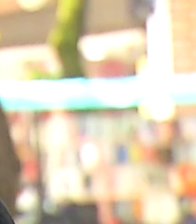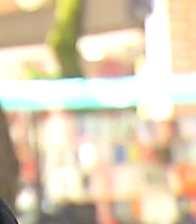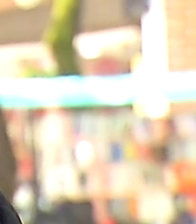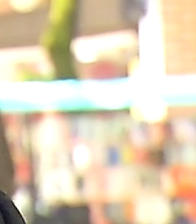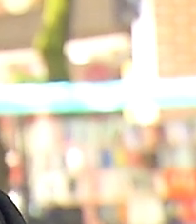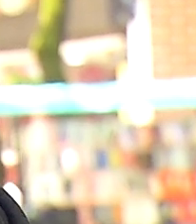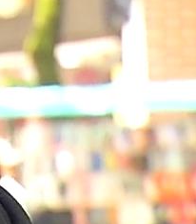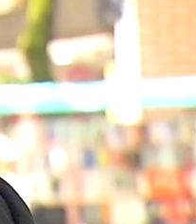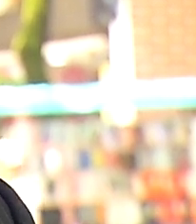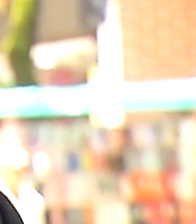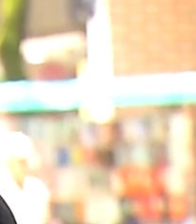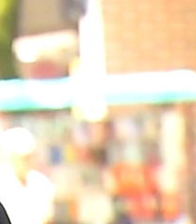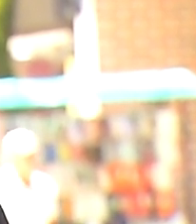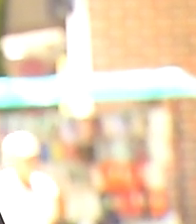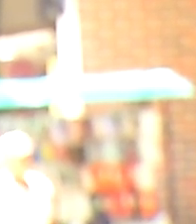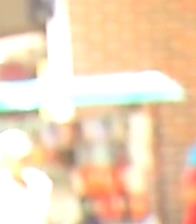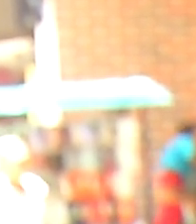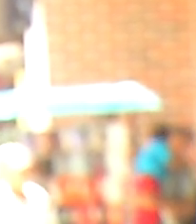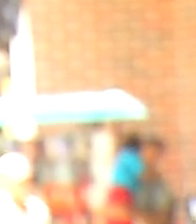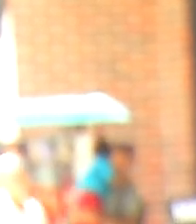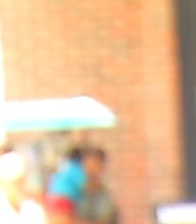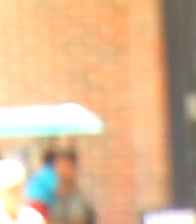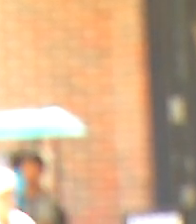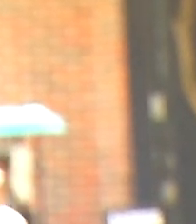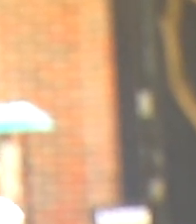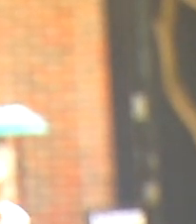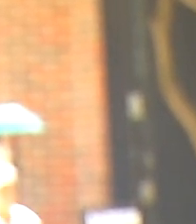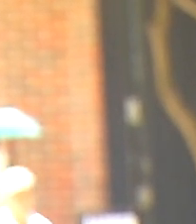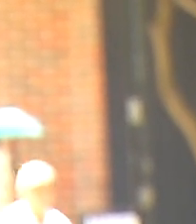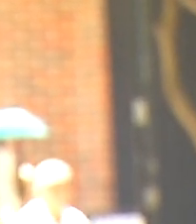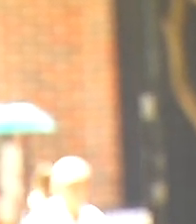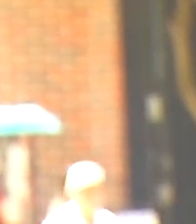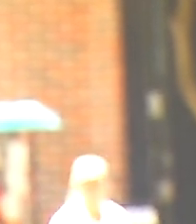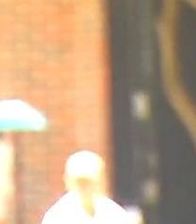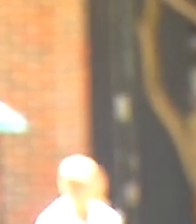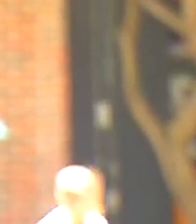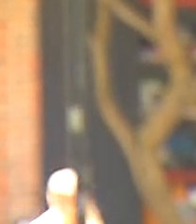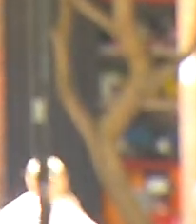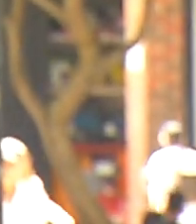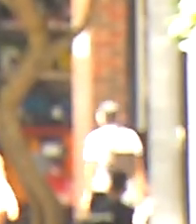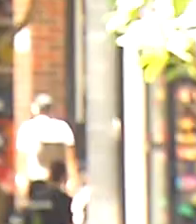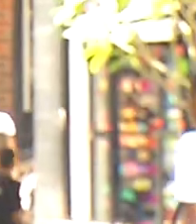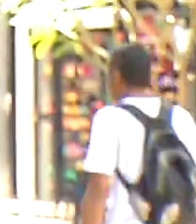amo, cuando por fin